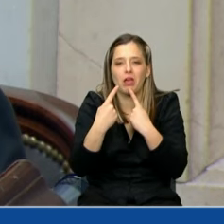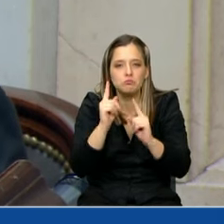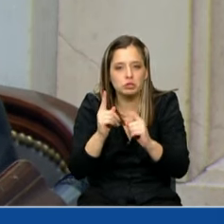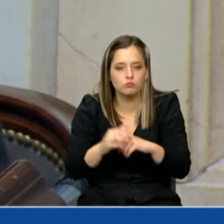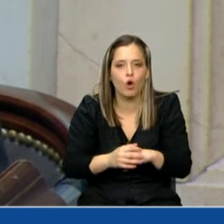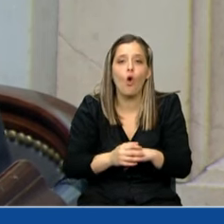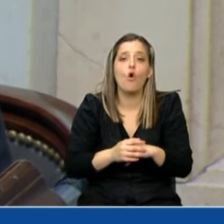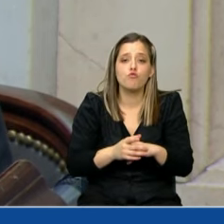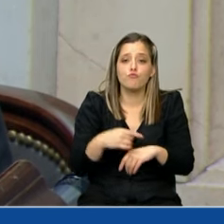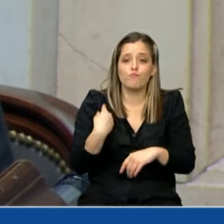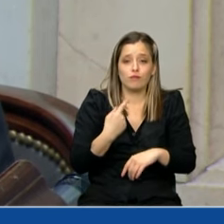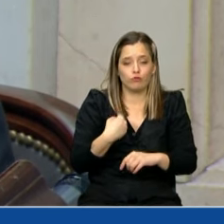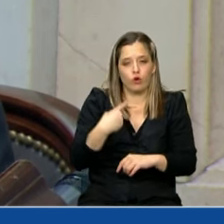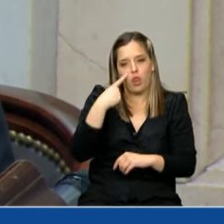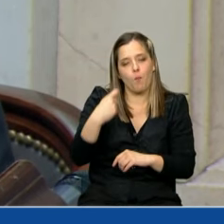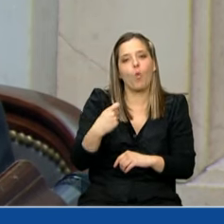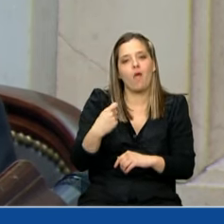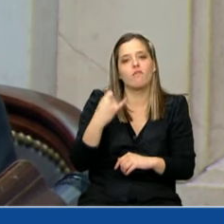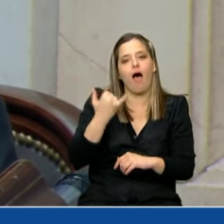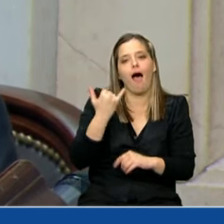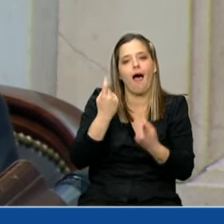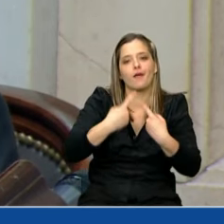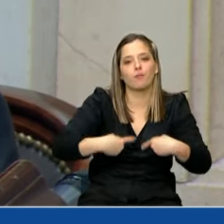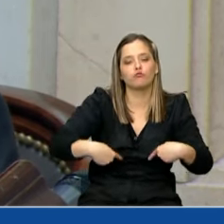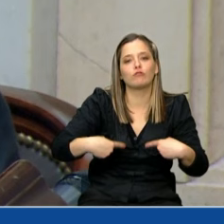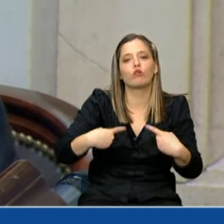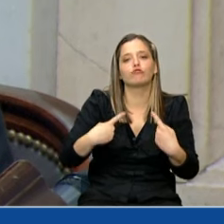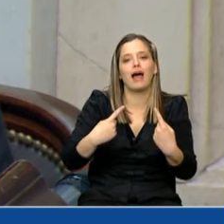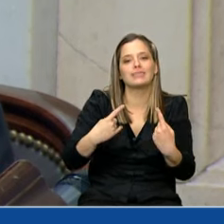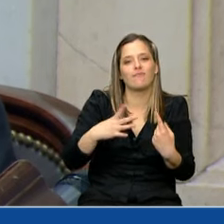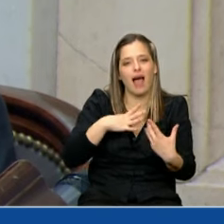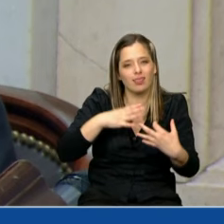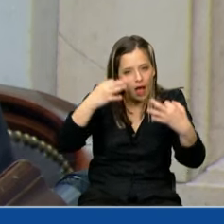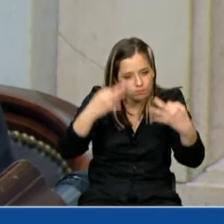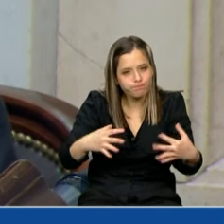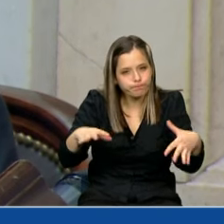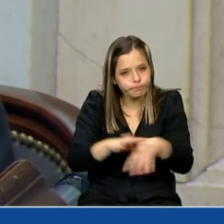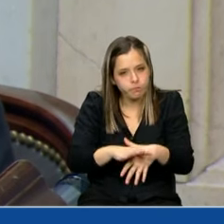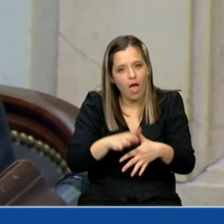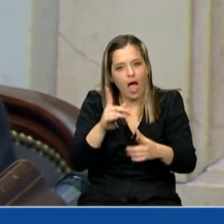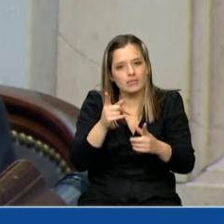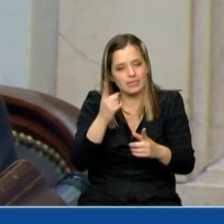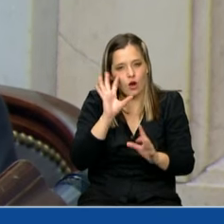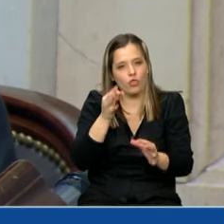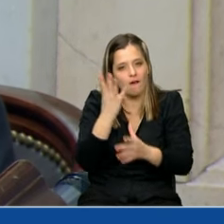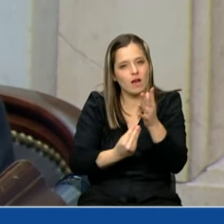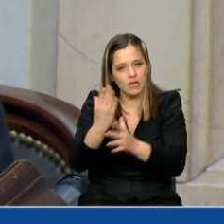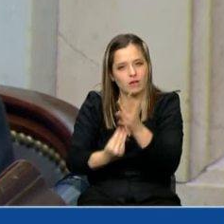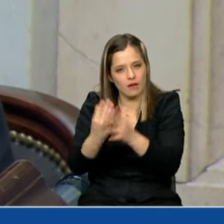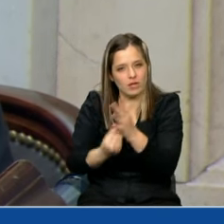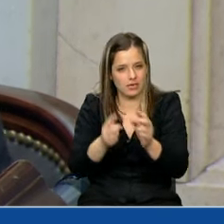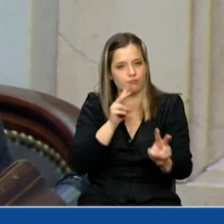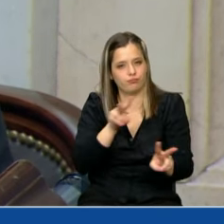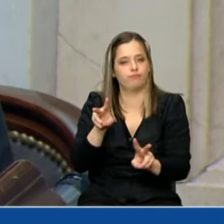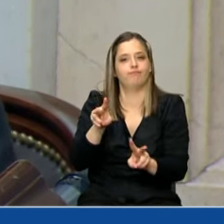promoción nosotros encontramos varias inconsistencias técnicas pero me voy a limitar a las dos más